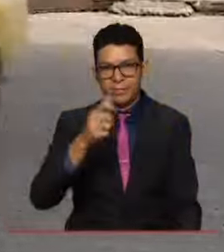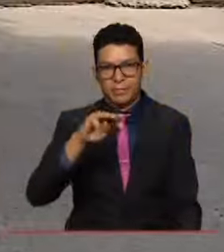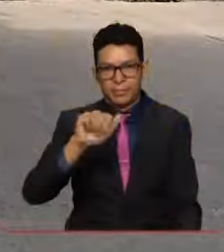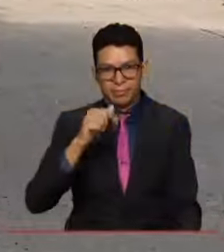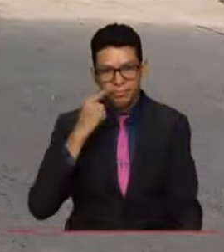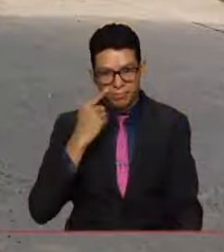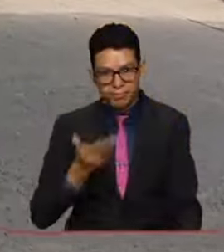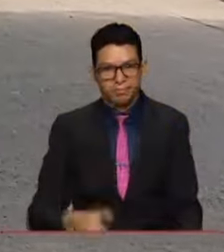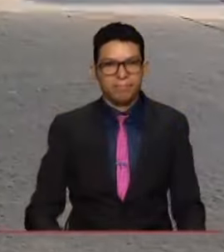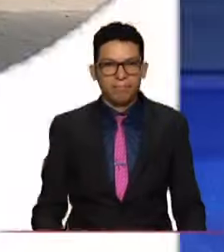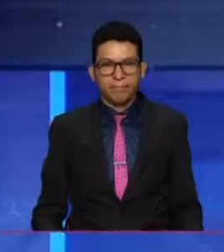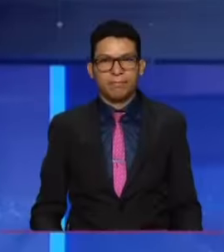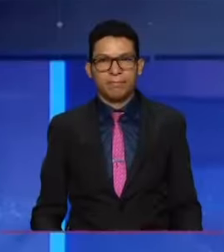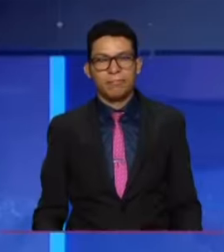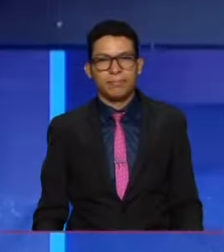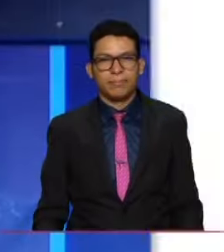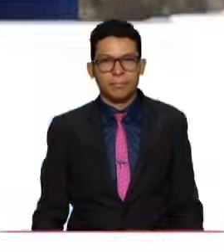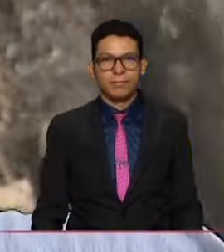dijeron.